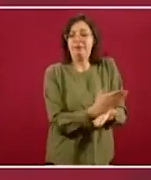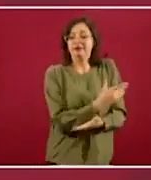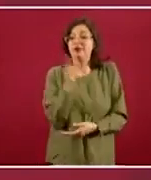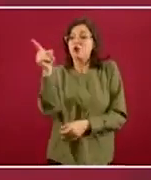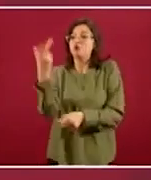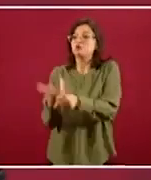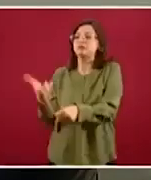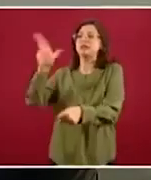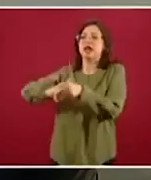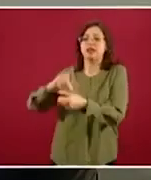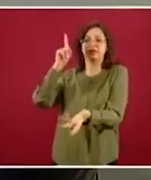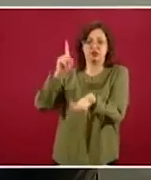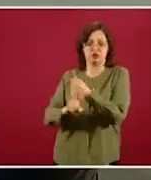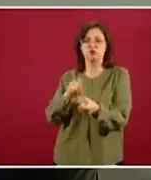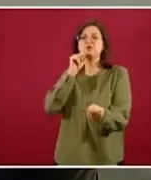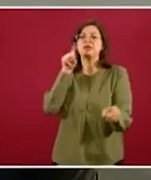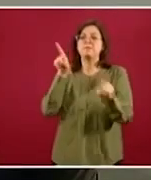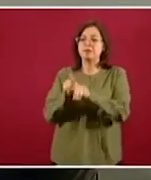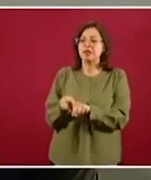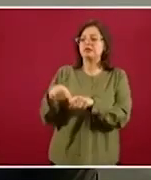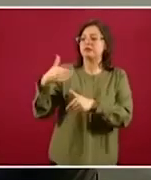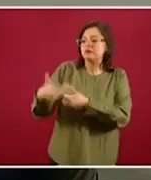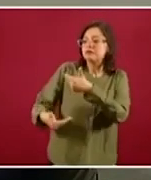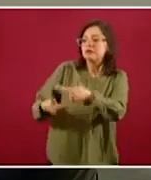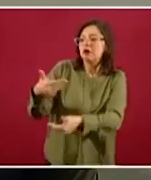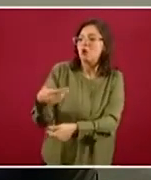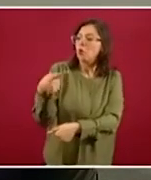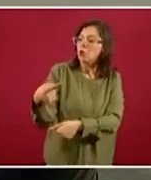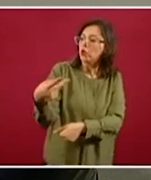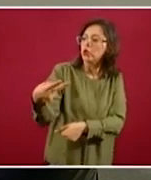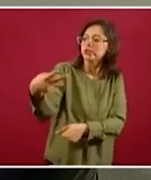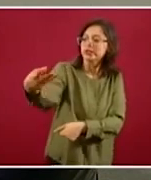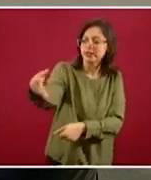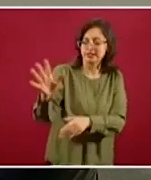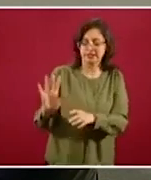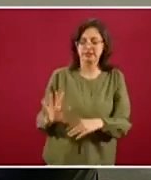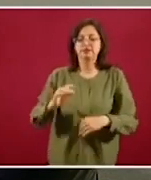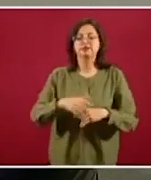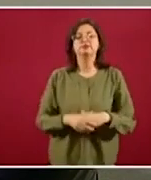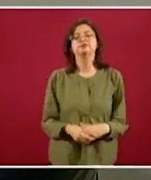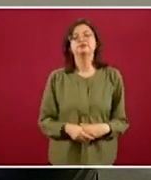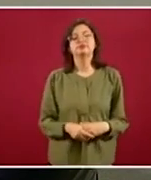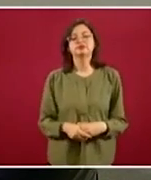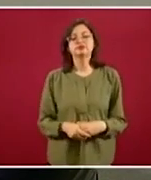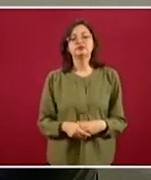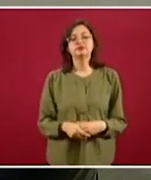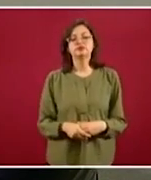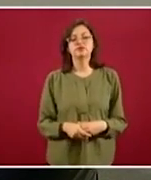pandemia. Si me pasa la que sigue, por favor. Y conforme van